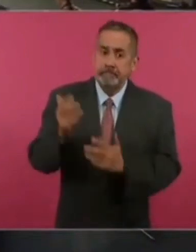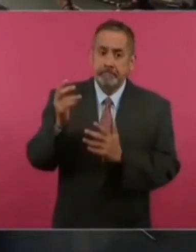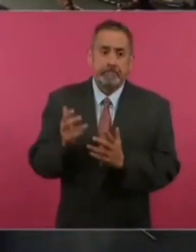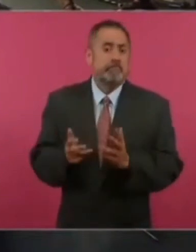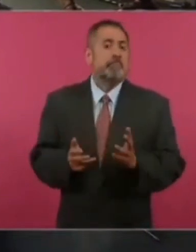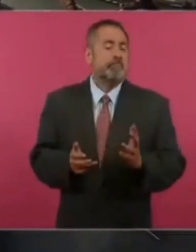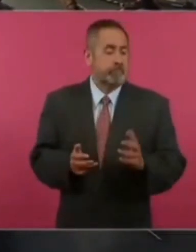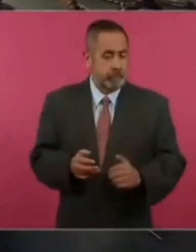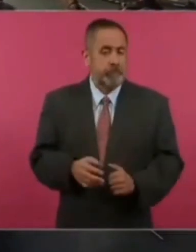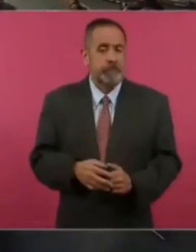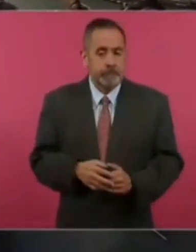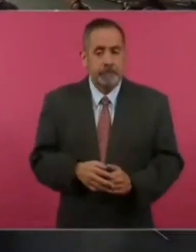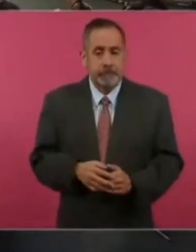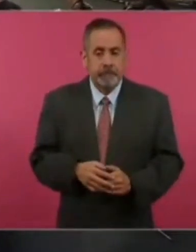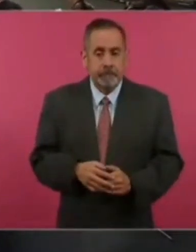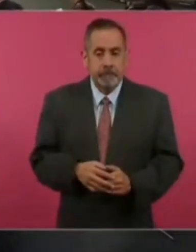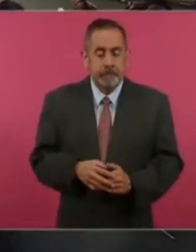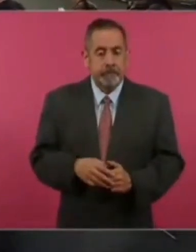se